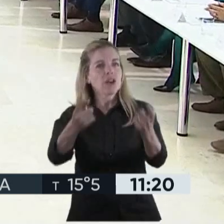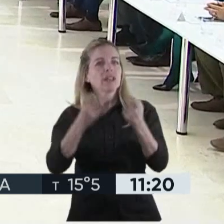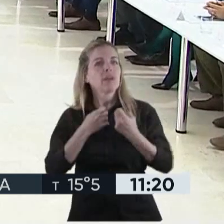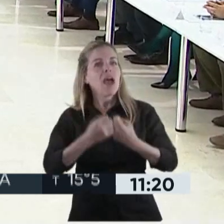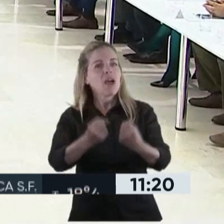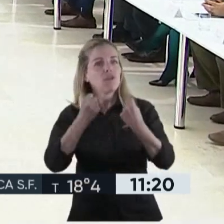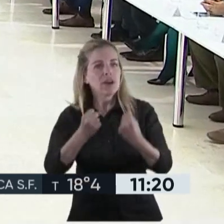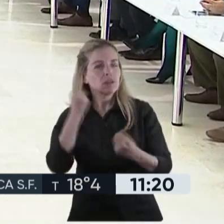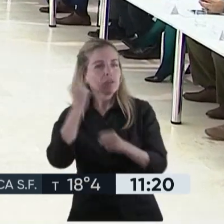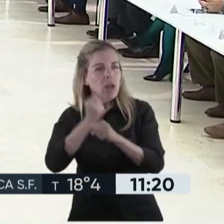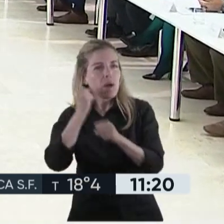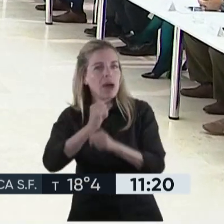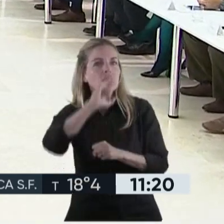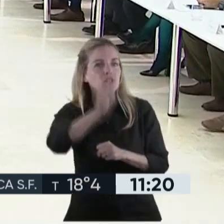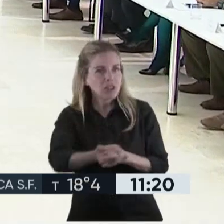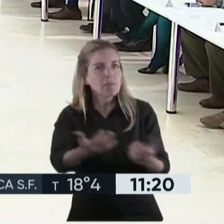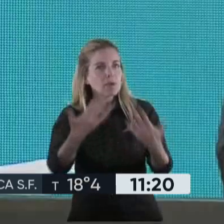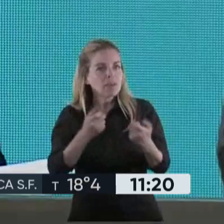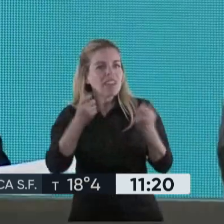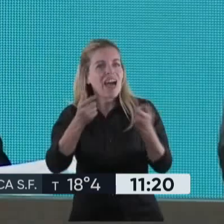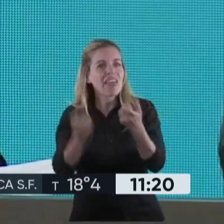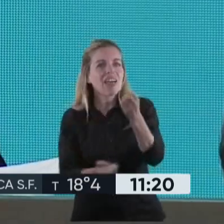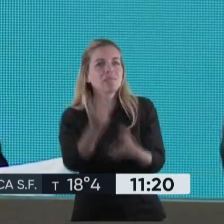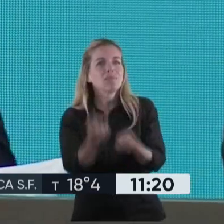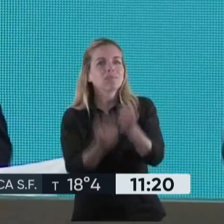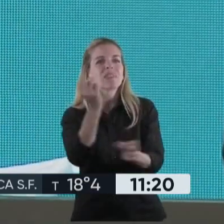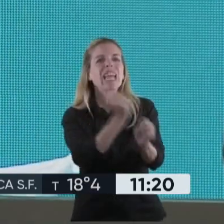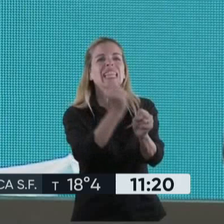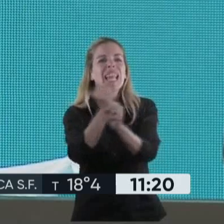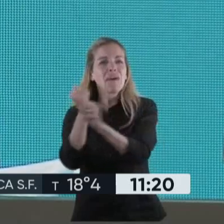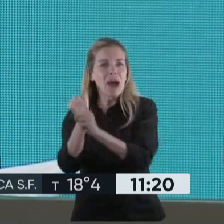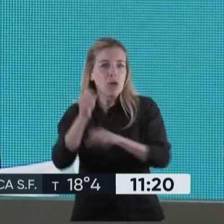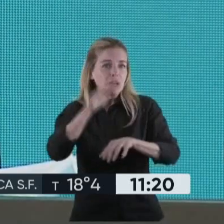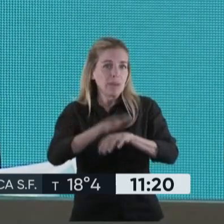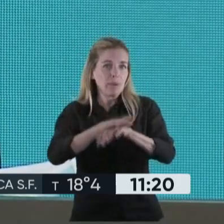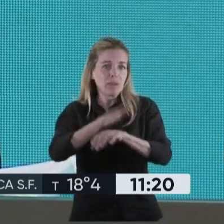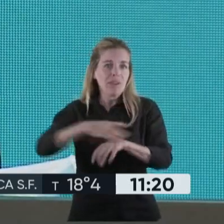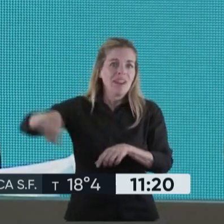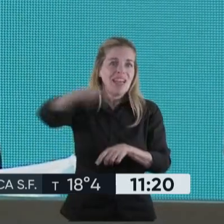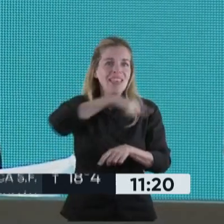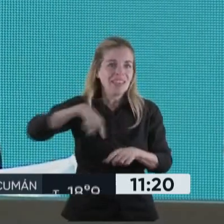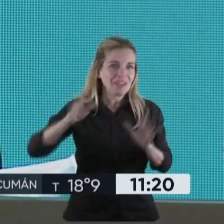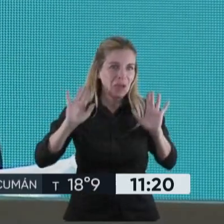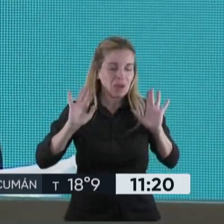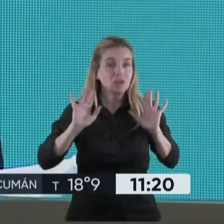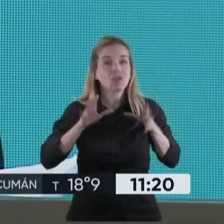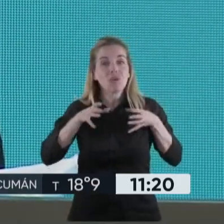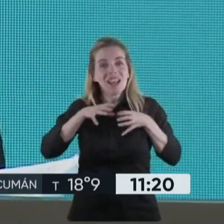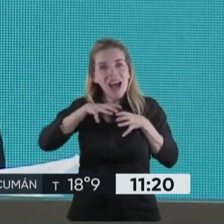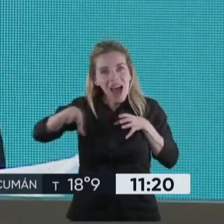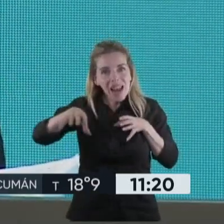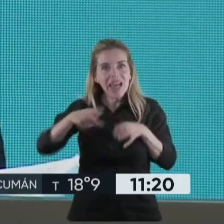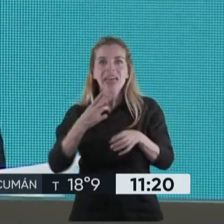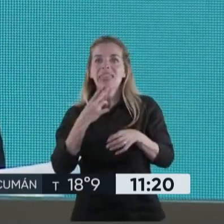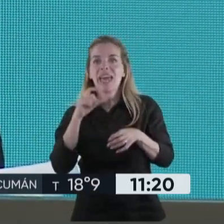crecer, la posibilidad de generar empleo está en nuestras manos. Y el sector energético es